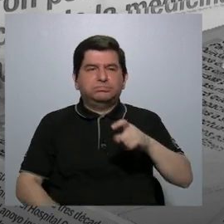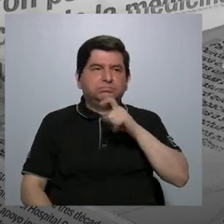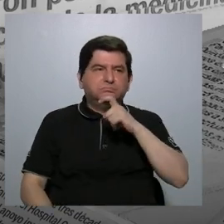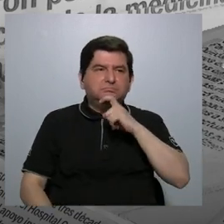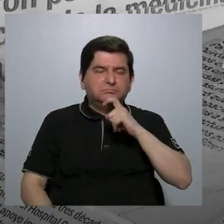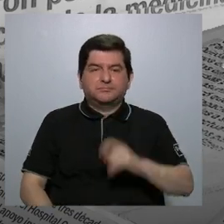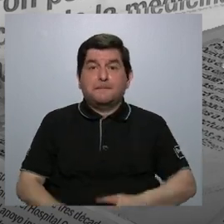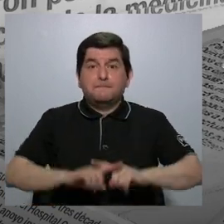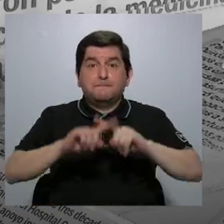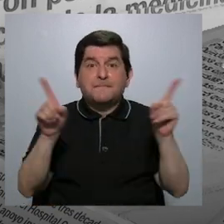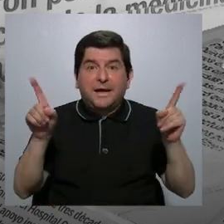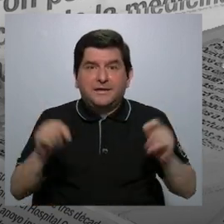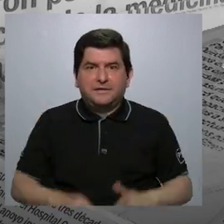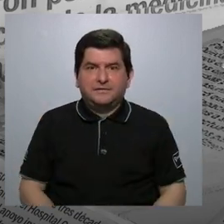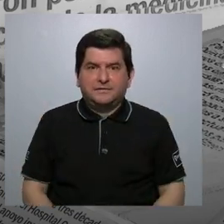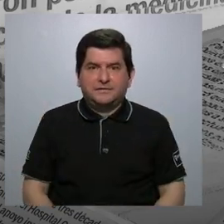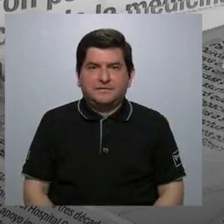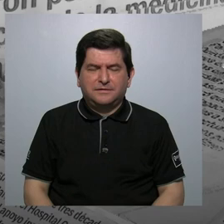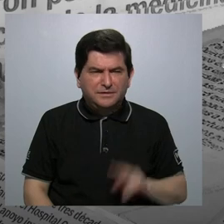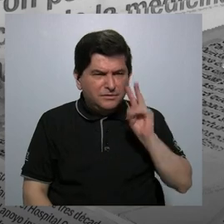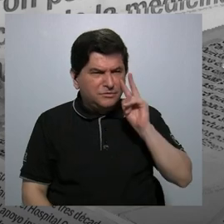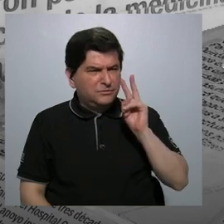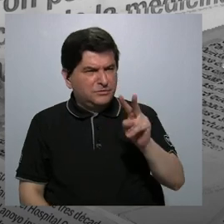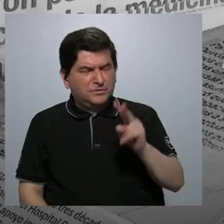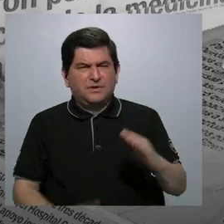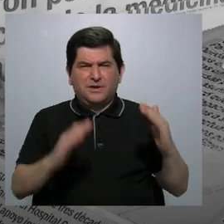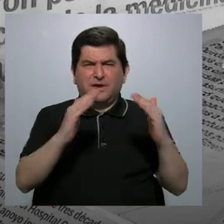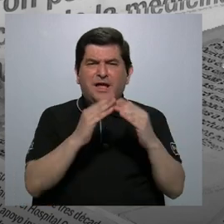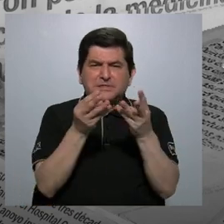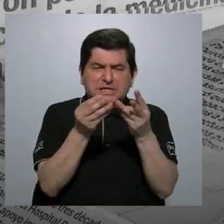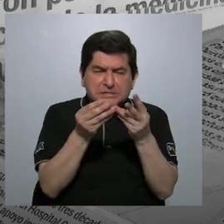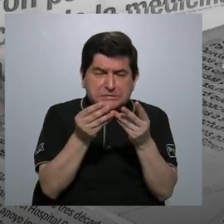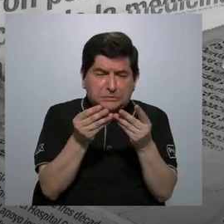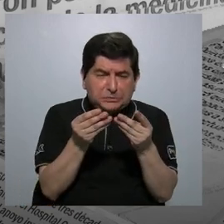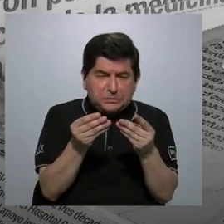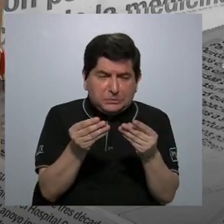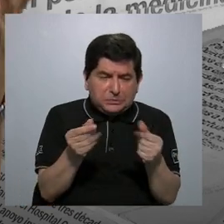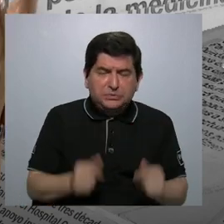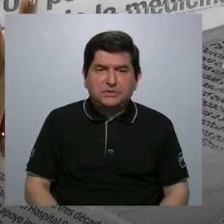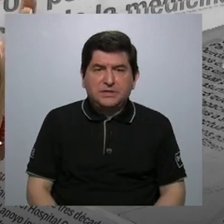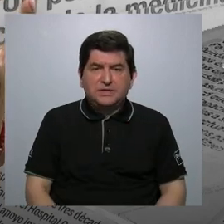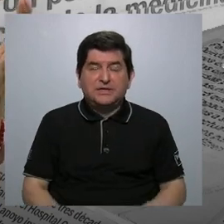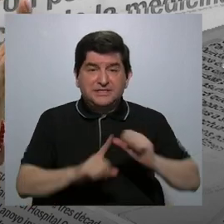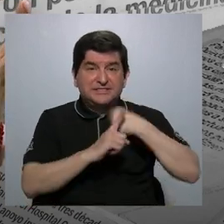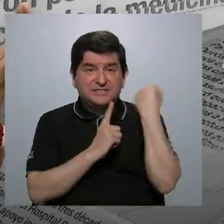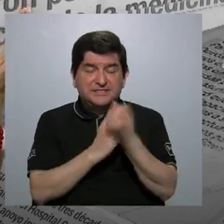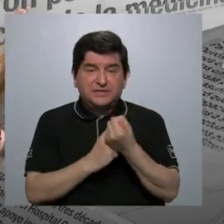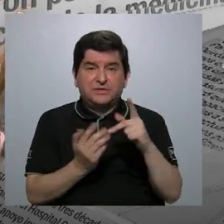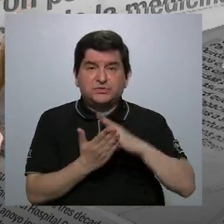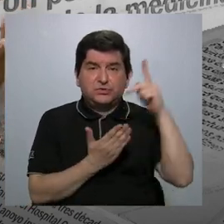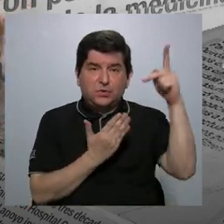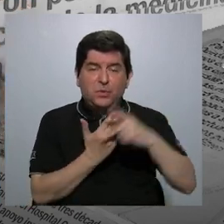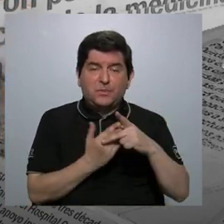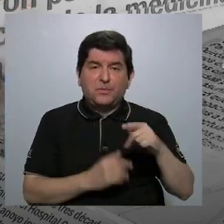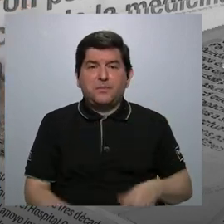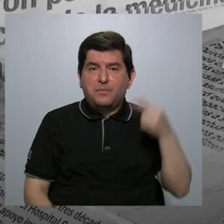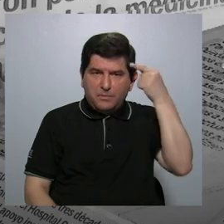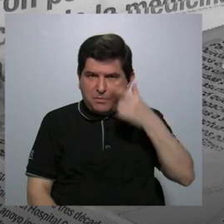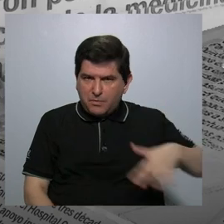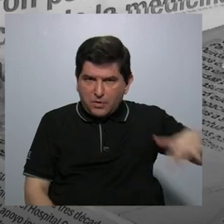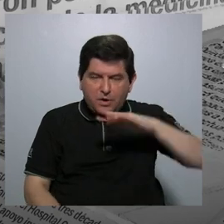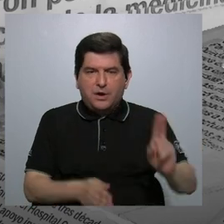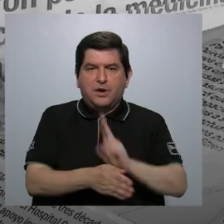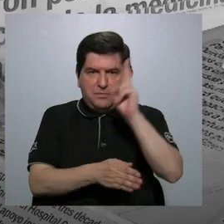complejo, pero entonces lo que vemos es viviendas deteriorándose, una posibilidad de un programa del Estado para